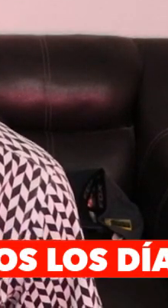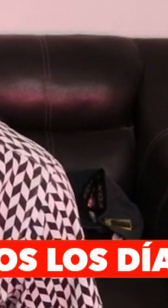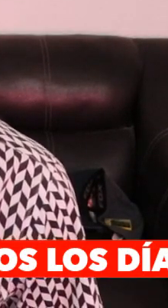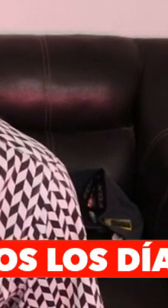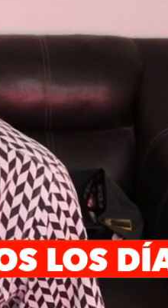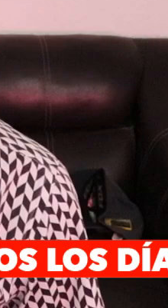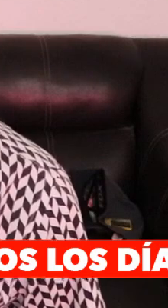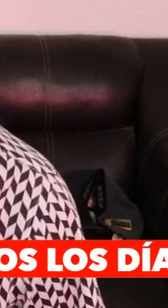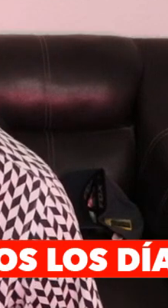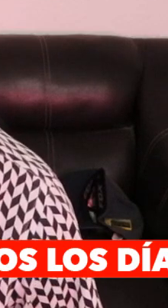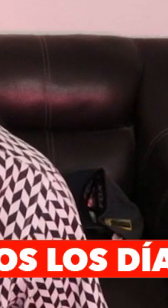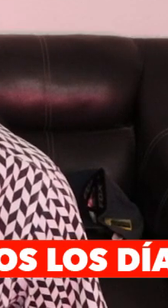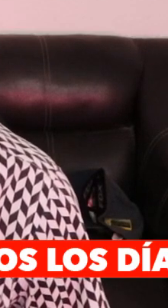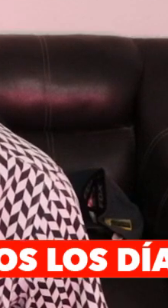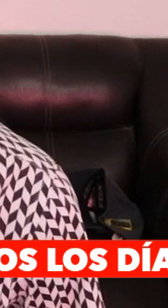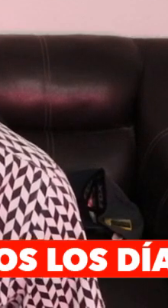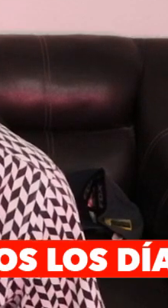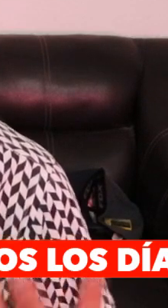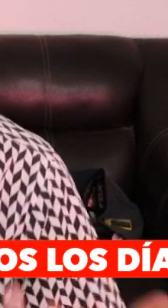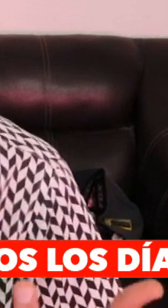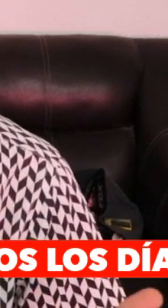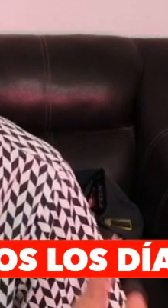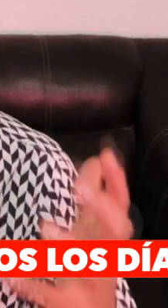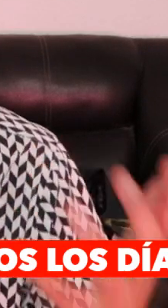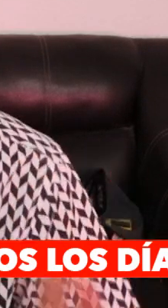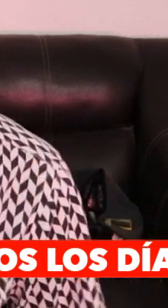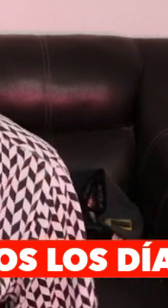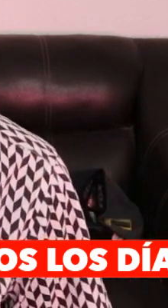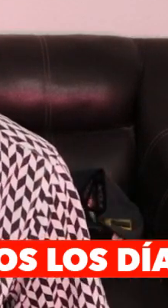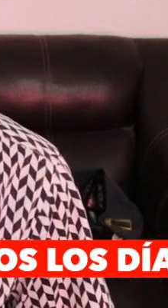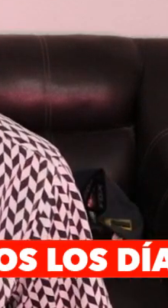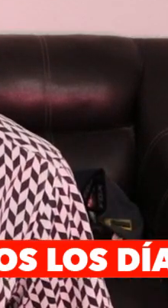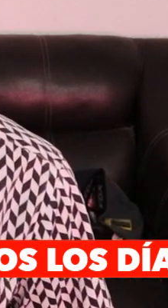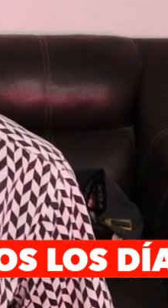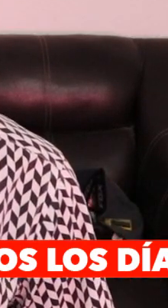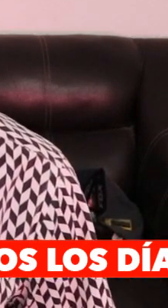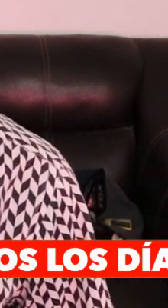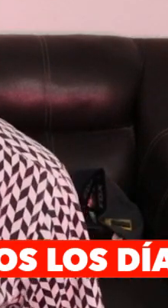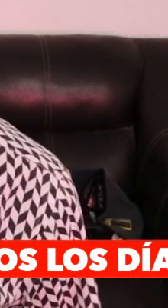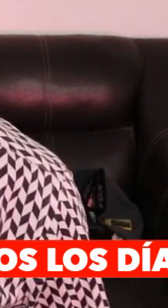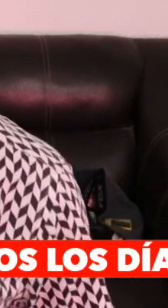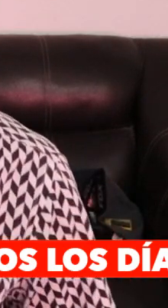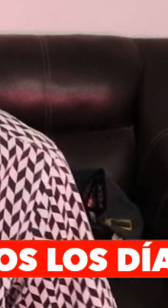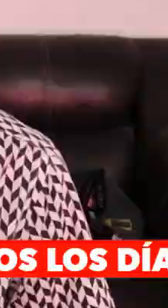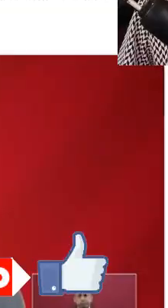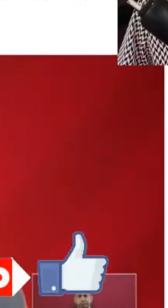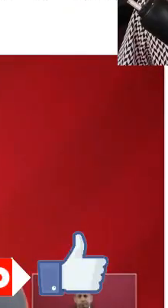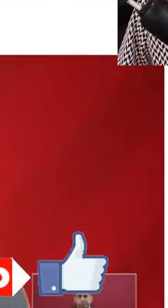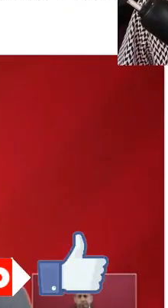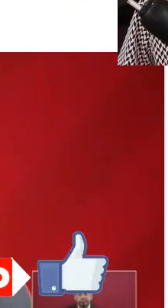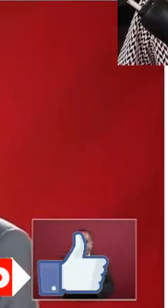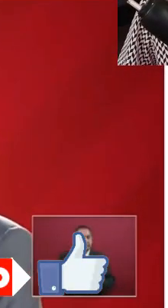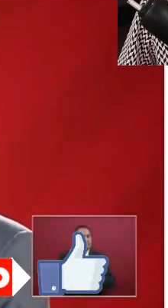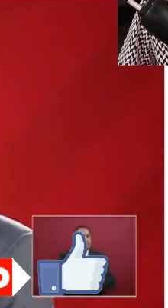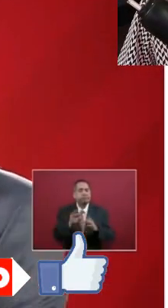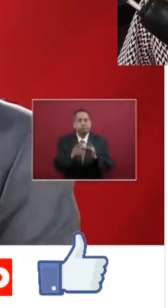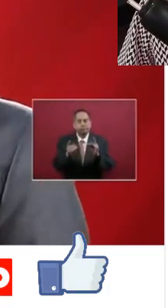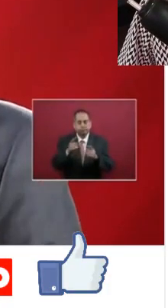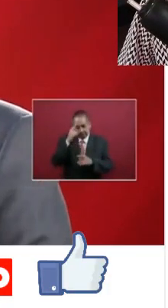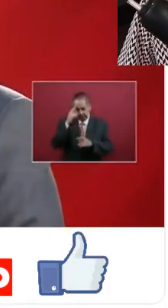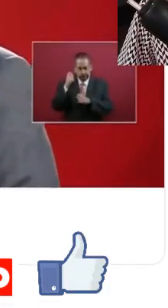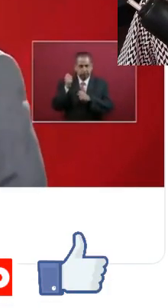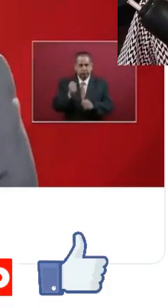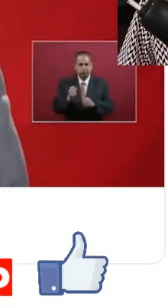senadores diciéndoles gracias por haber aprobado todo esto. Y después López Obrador